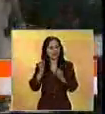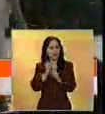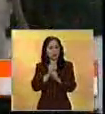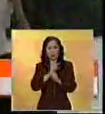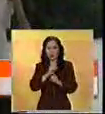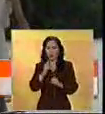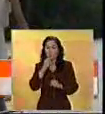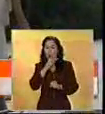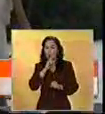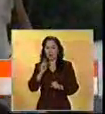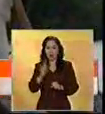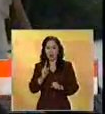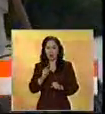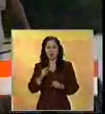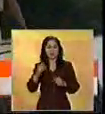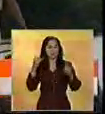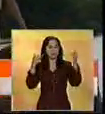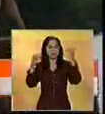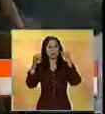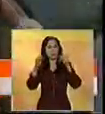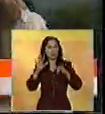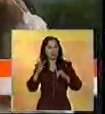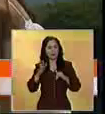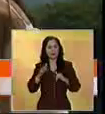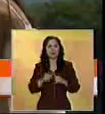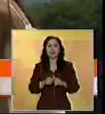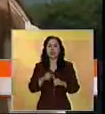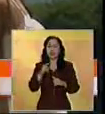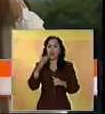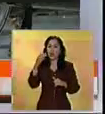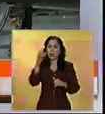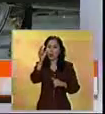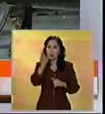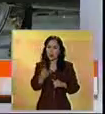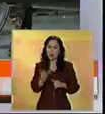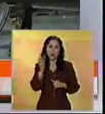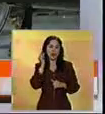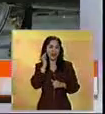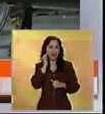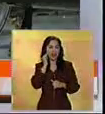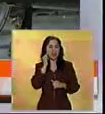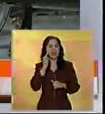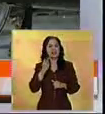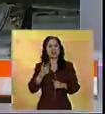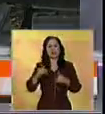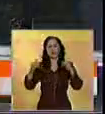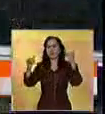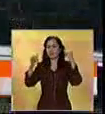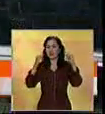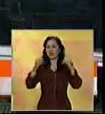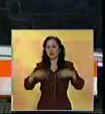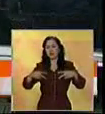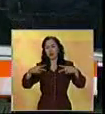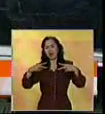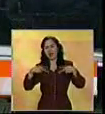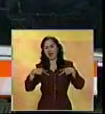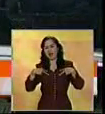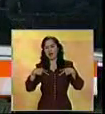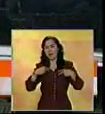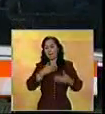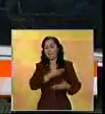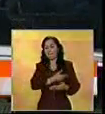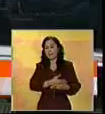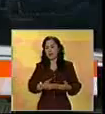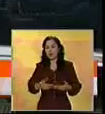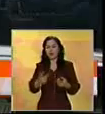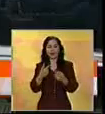ni ocupada, andaba de parranda más o menos. Y es que la colombiana últimamente se ha dedicado a disfrutar de la vida y de los millones